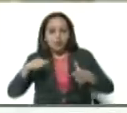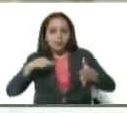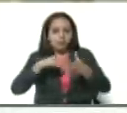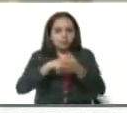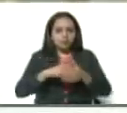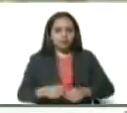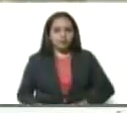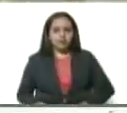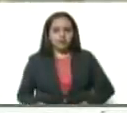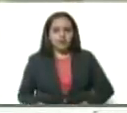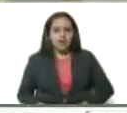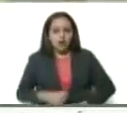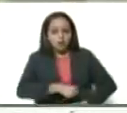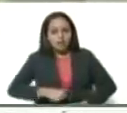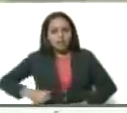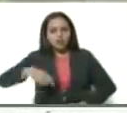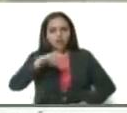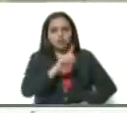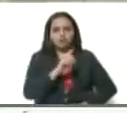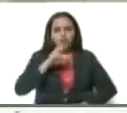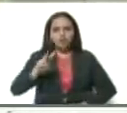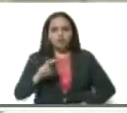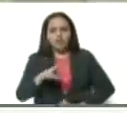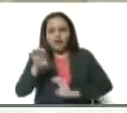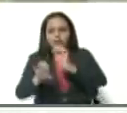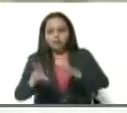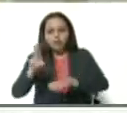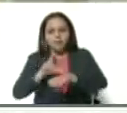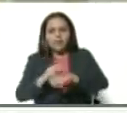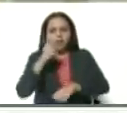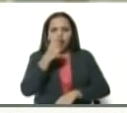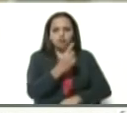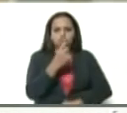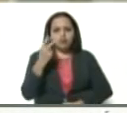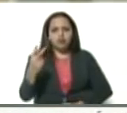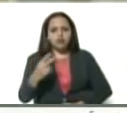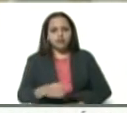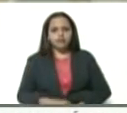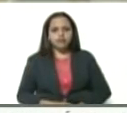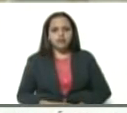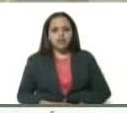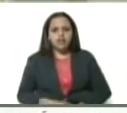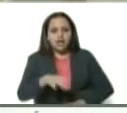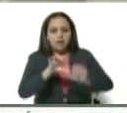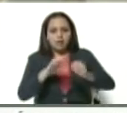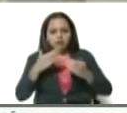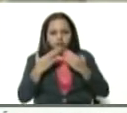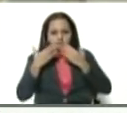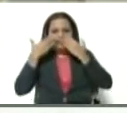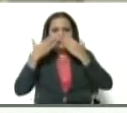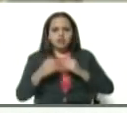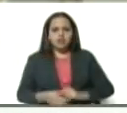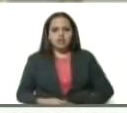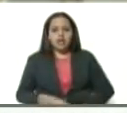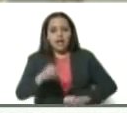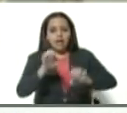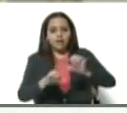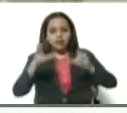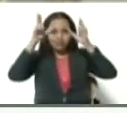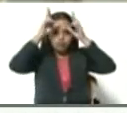quirófano 1 y 2, consultorio médico 1 y 2, triaje respiratorio, triaje de